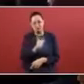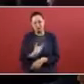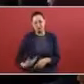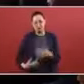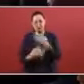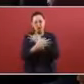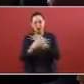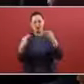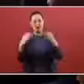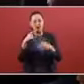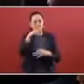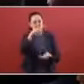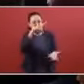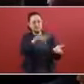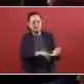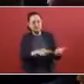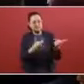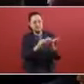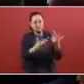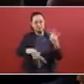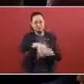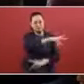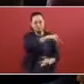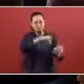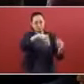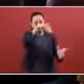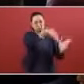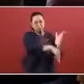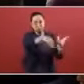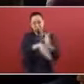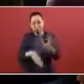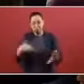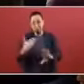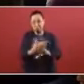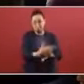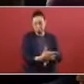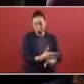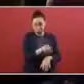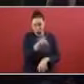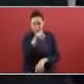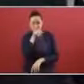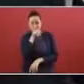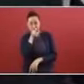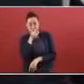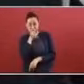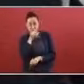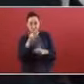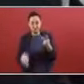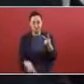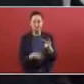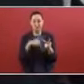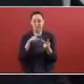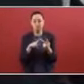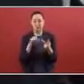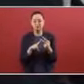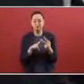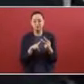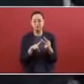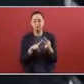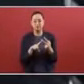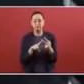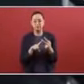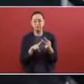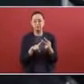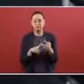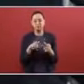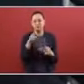impactar de esa manera en las acciones de las empresas. Y segundo, preguntarle justamente sobre si su gobierno tiene